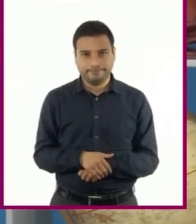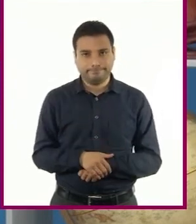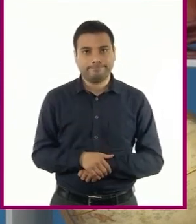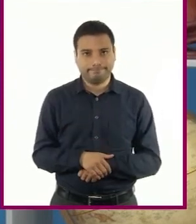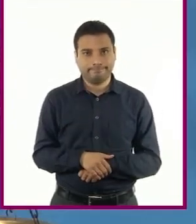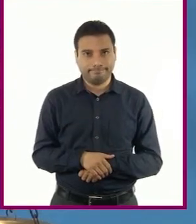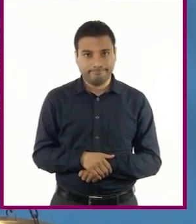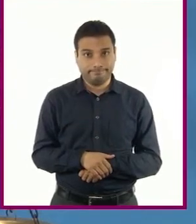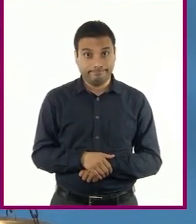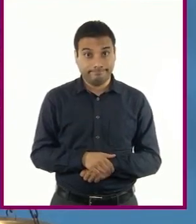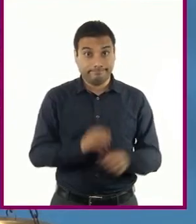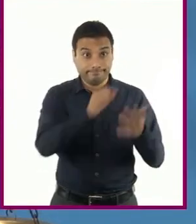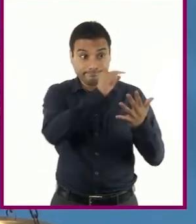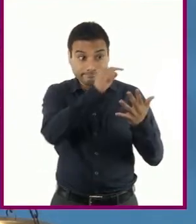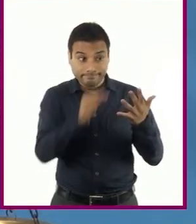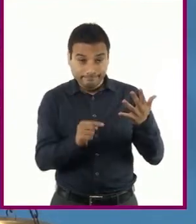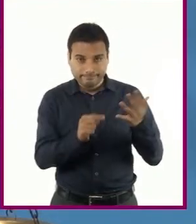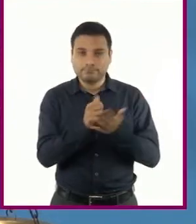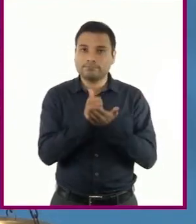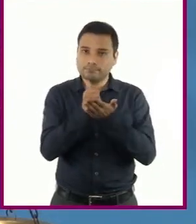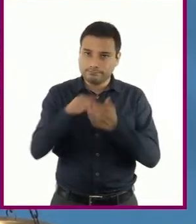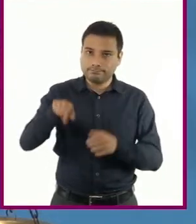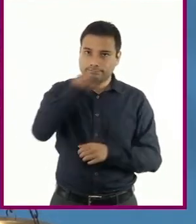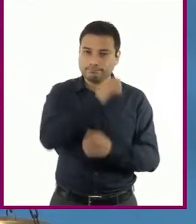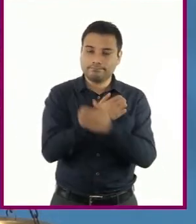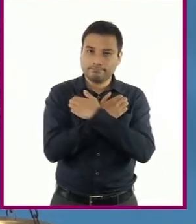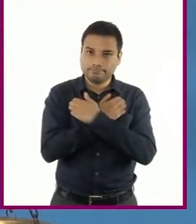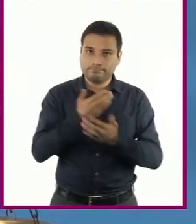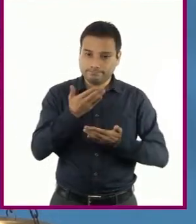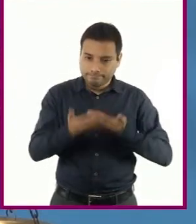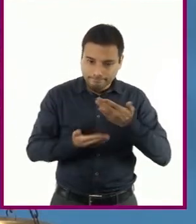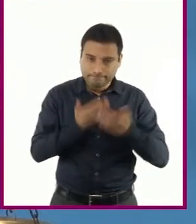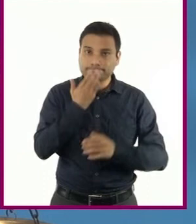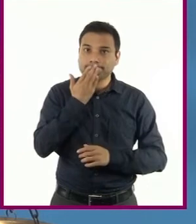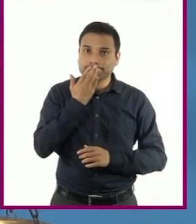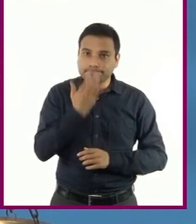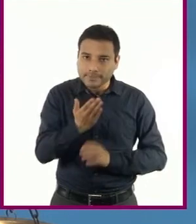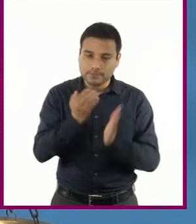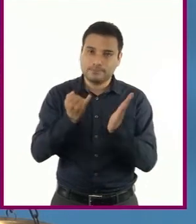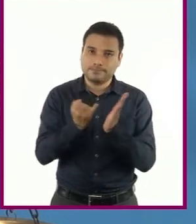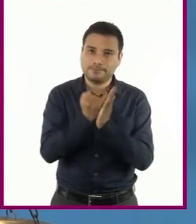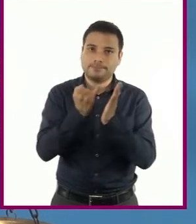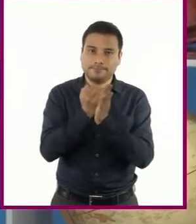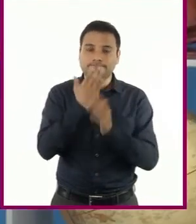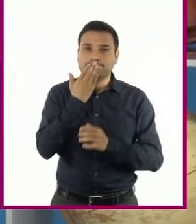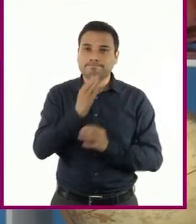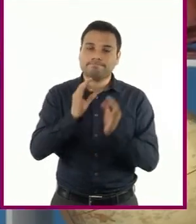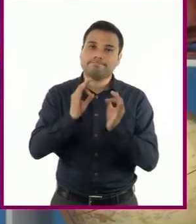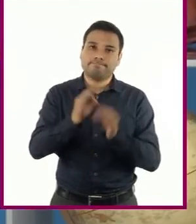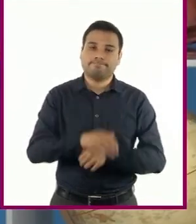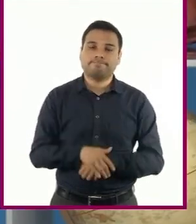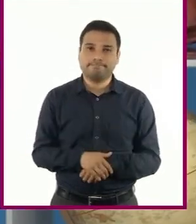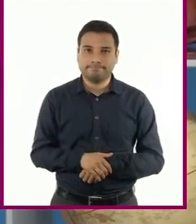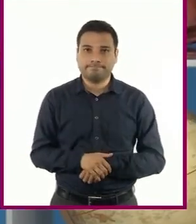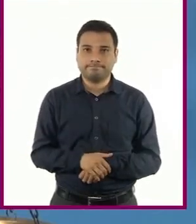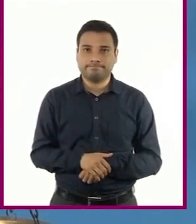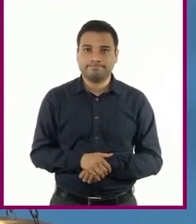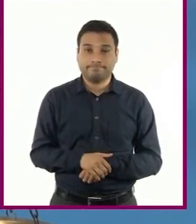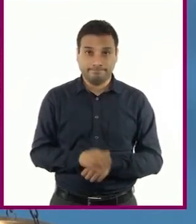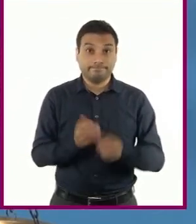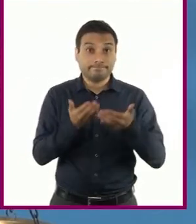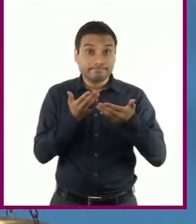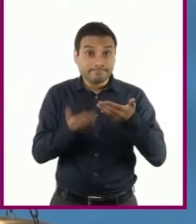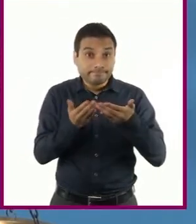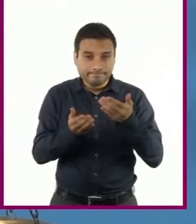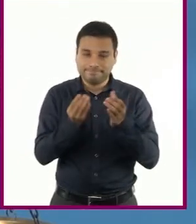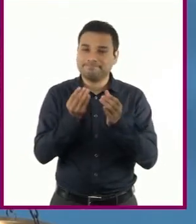como una guía sobre la actuación de la ciudadanía ante las decisiones que se toman para toda nuestra población. Es momento de